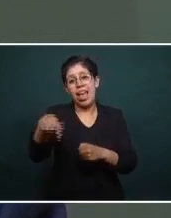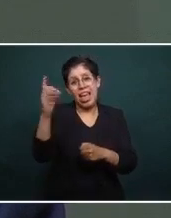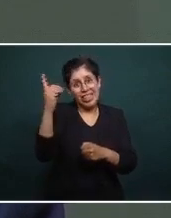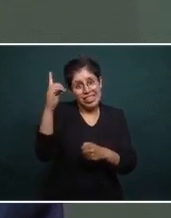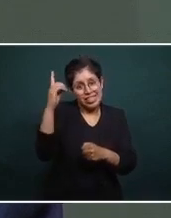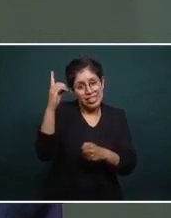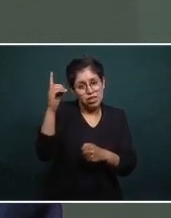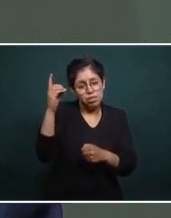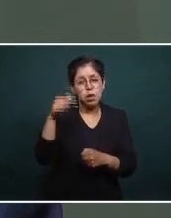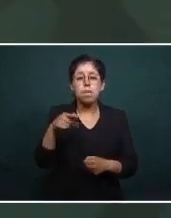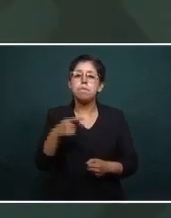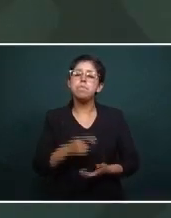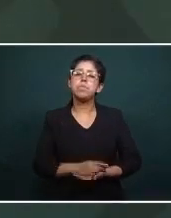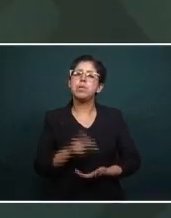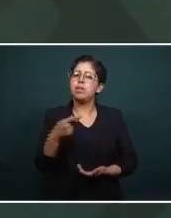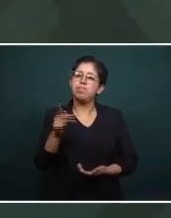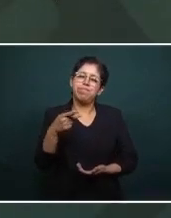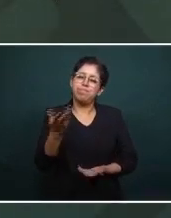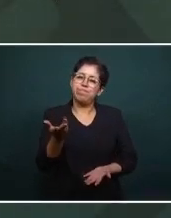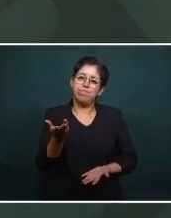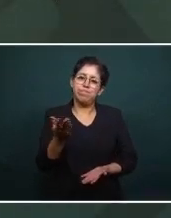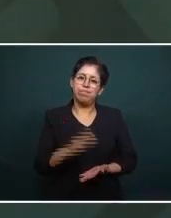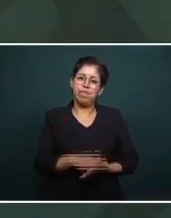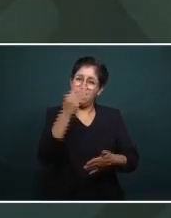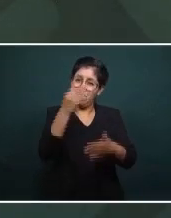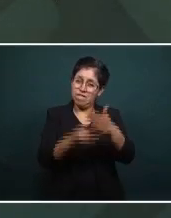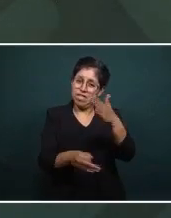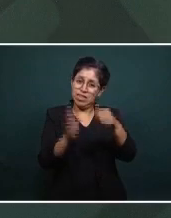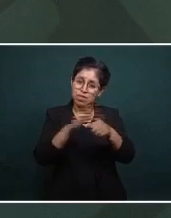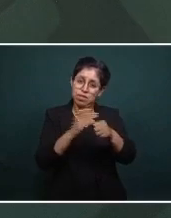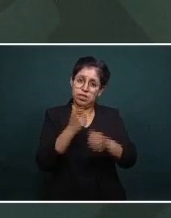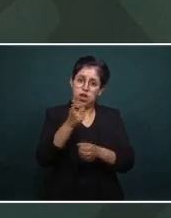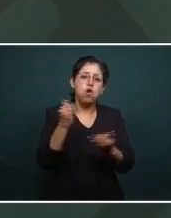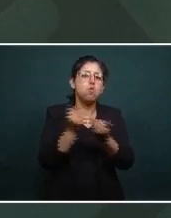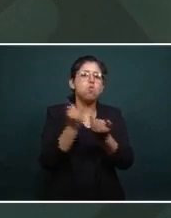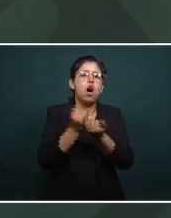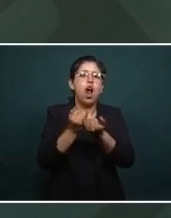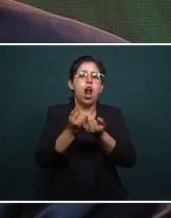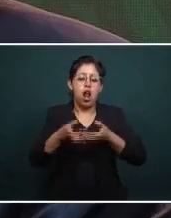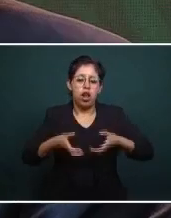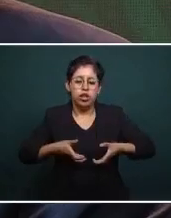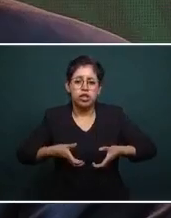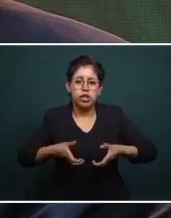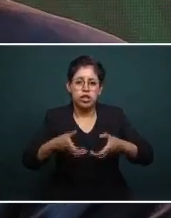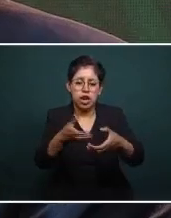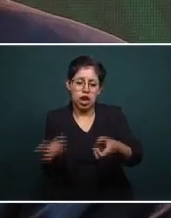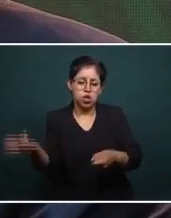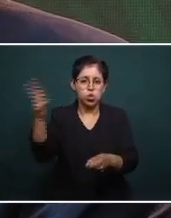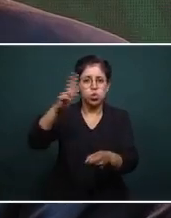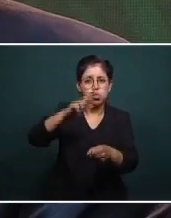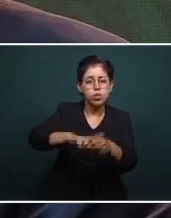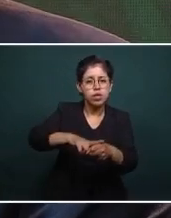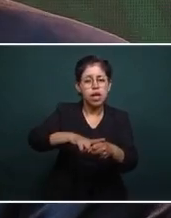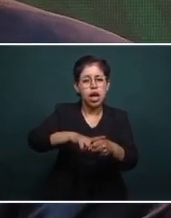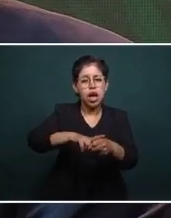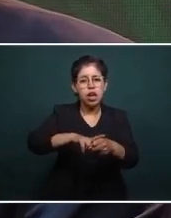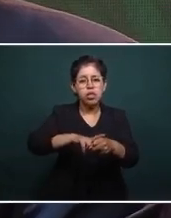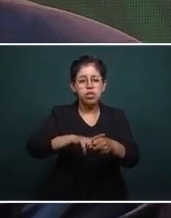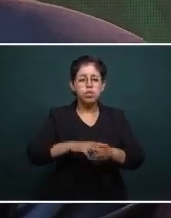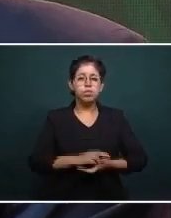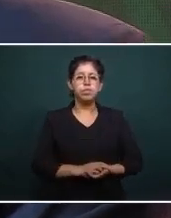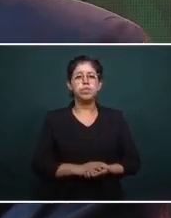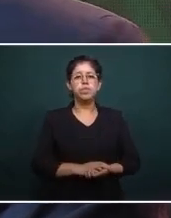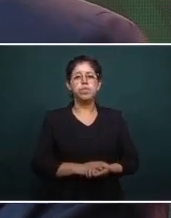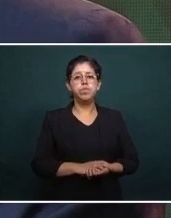diciembre. Pero tenemos así carreteras, tenemos hospitales,